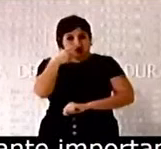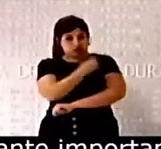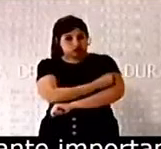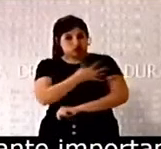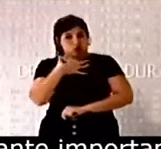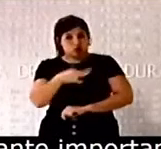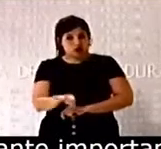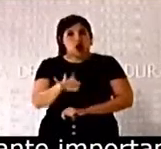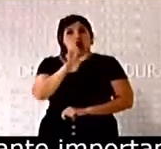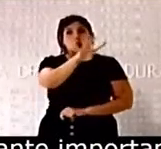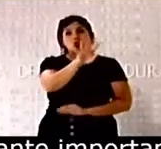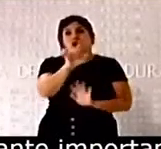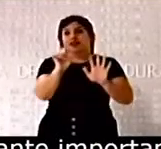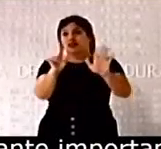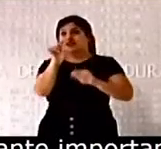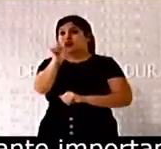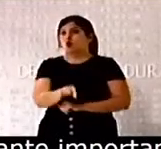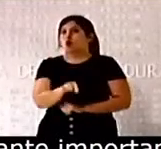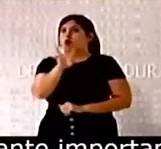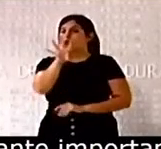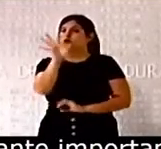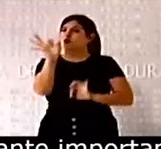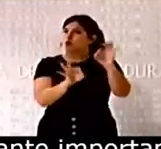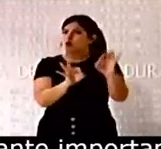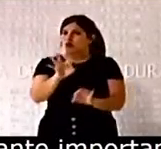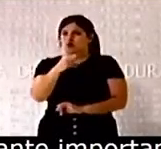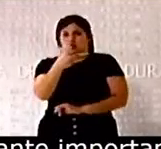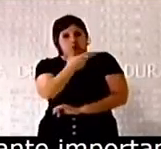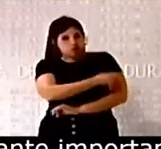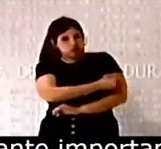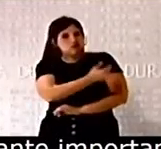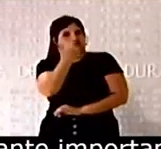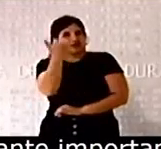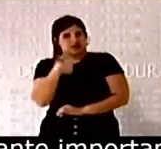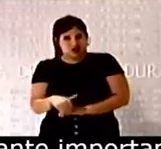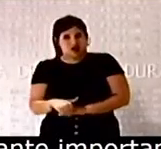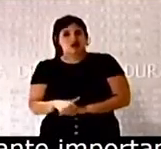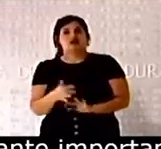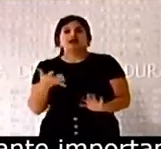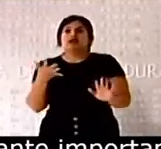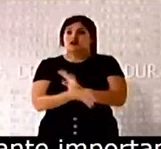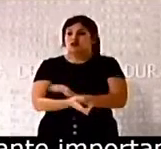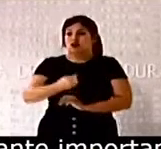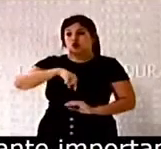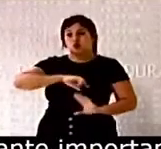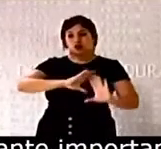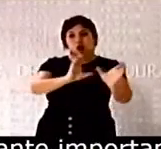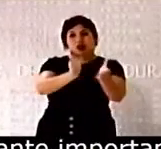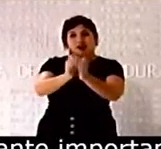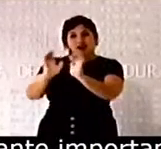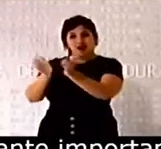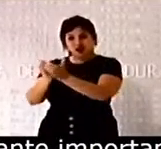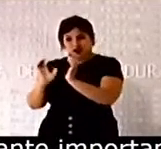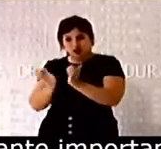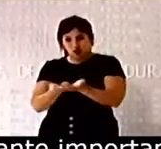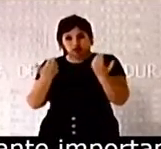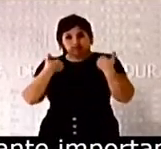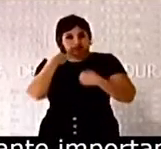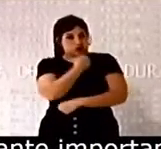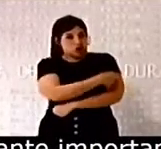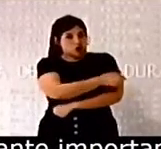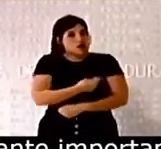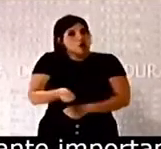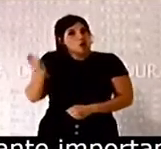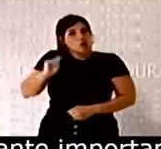46,4% de la población vacunable vacunada, habla de un esfuerzo de nuestros equipos de vacunación y de nuestros profesionales